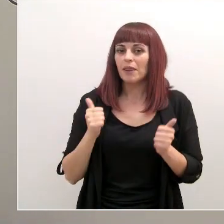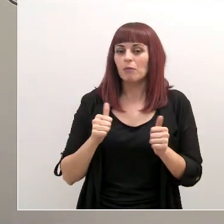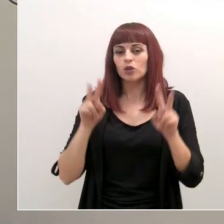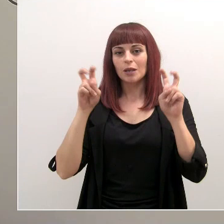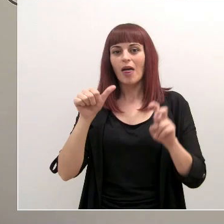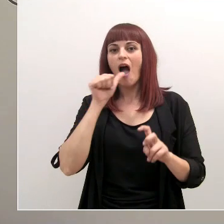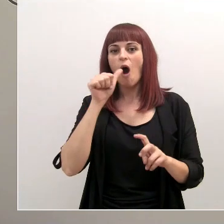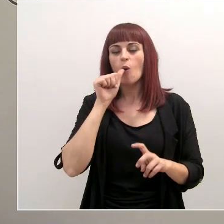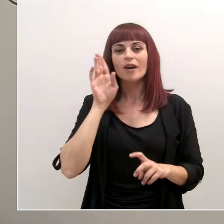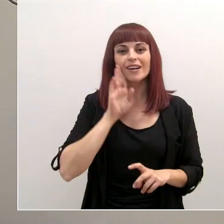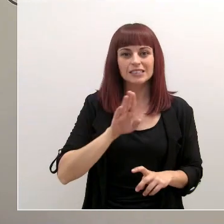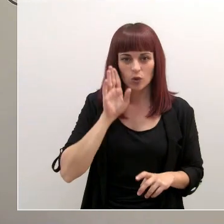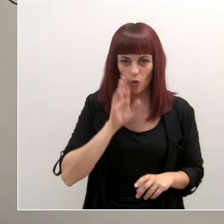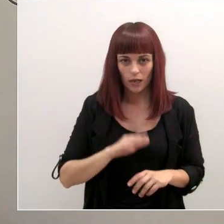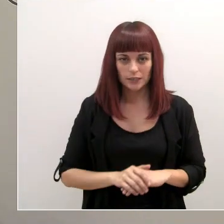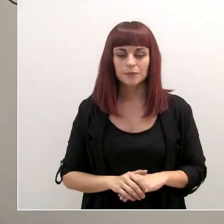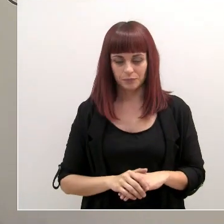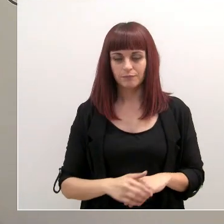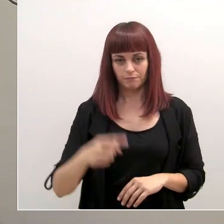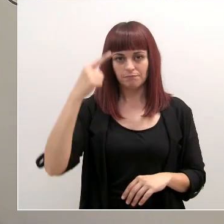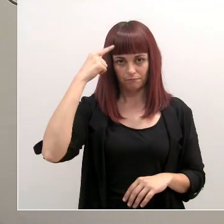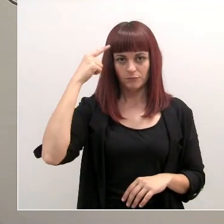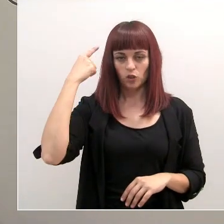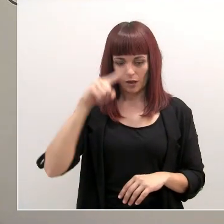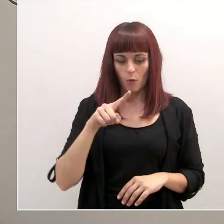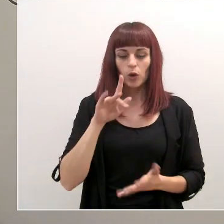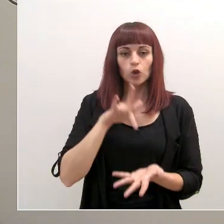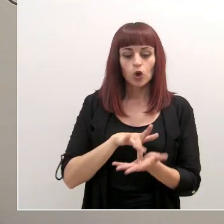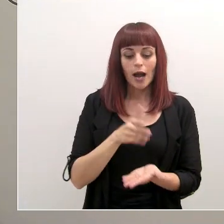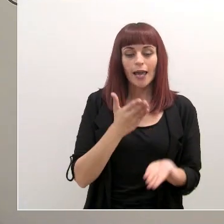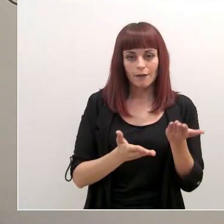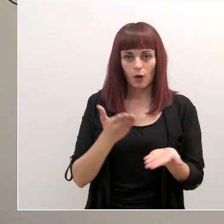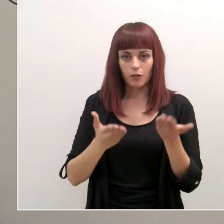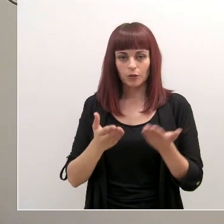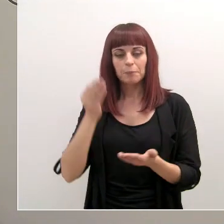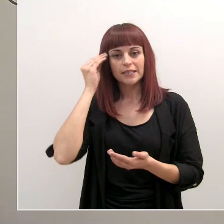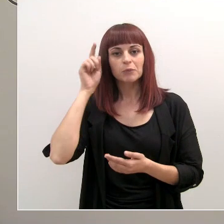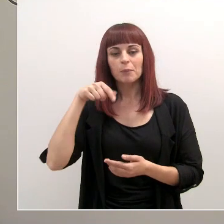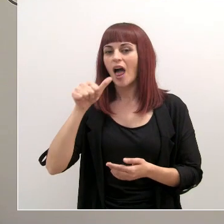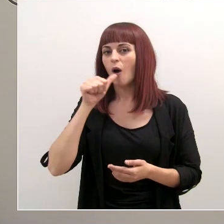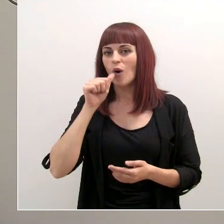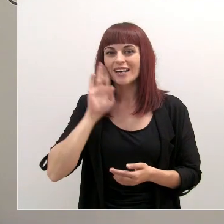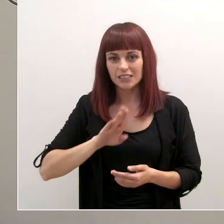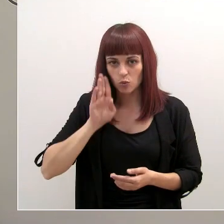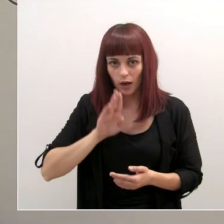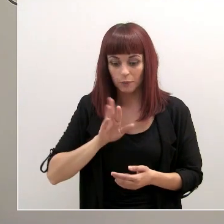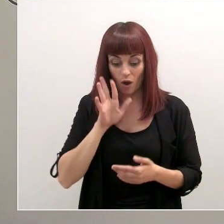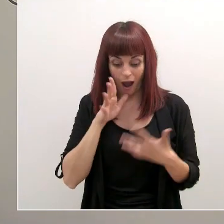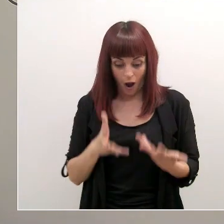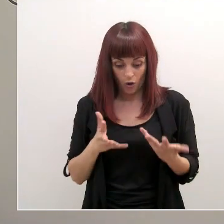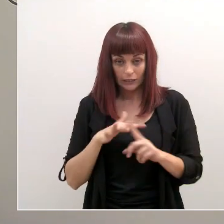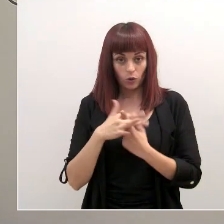residuales. Y lo tenemos en cuenta en cada evaluación. Lo que sí que es cierto es que, afortunadamente, en el momento